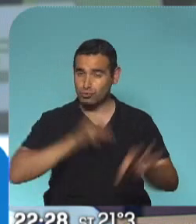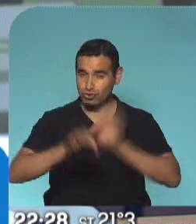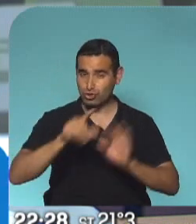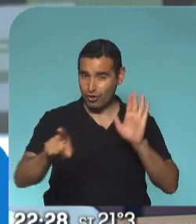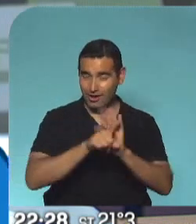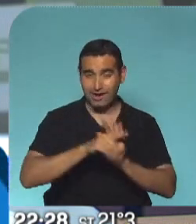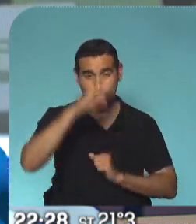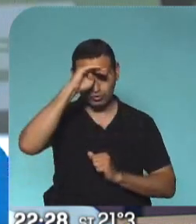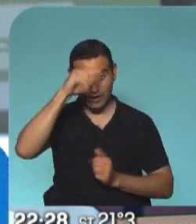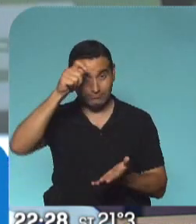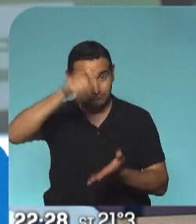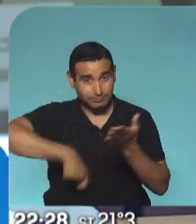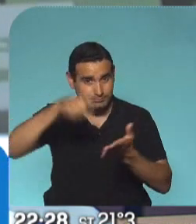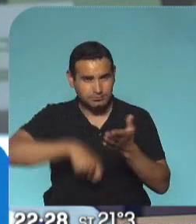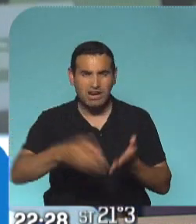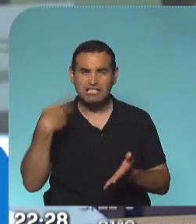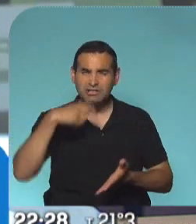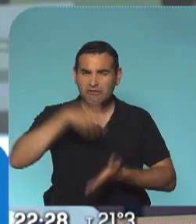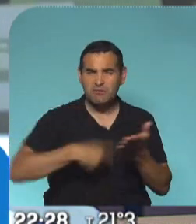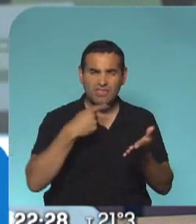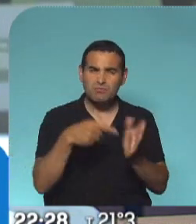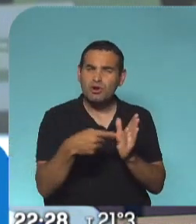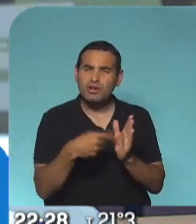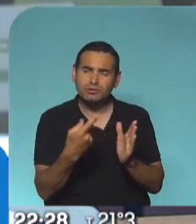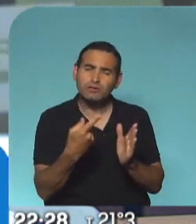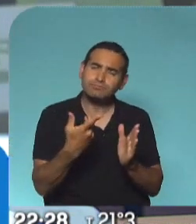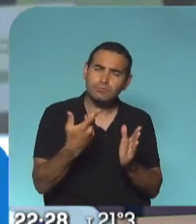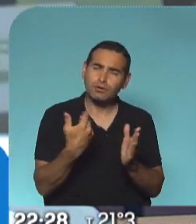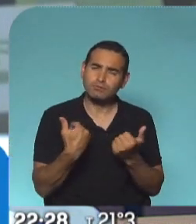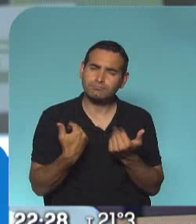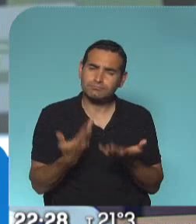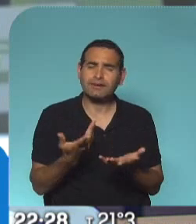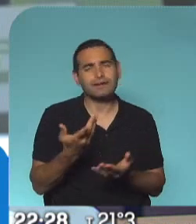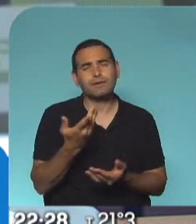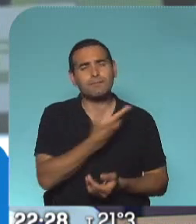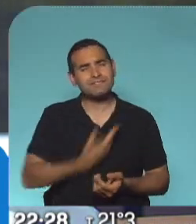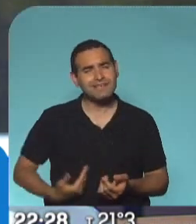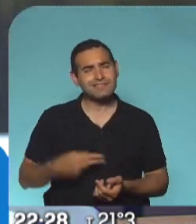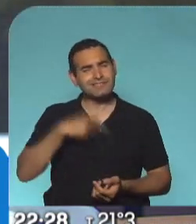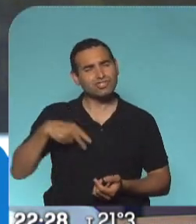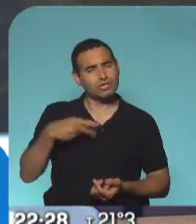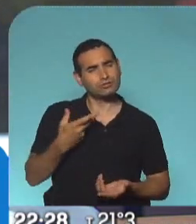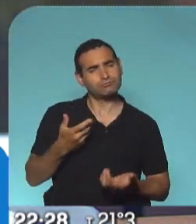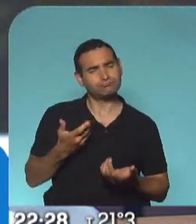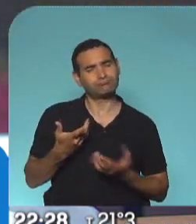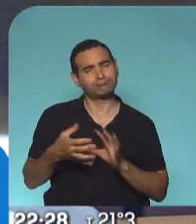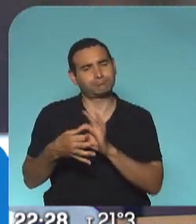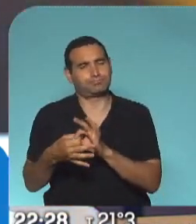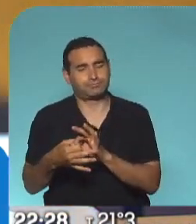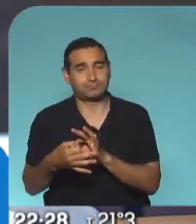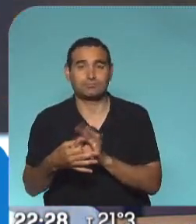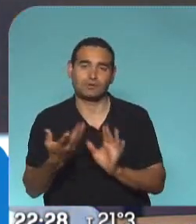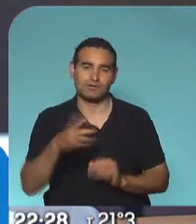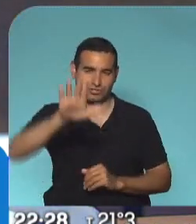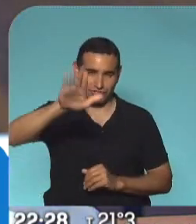firmó Donald Trump, que en realidad cuando lo firmó dijo, bueno, pero esto es justamente para acercarme a Xi Jinping. Convocaron al embajador de Estados